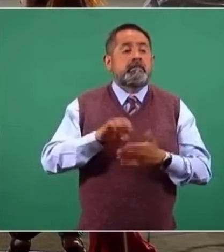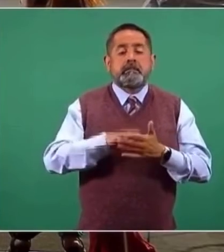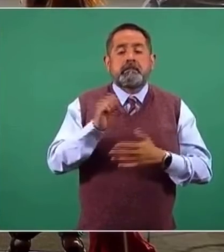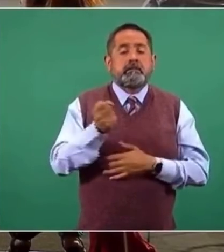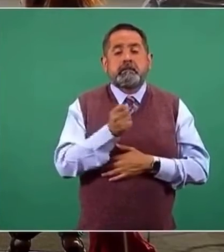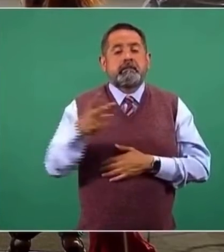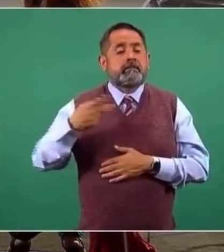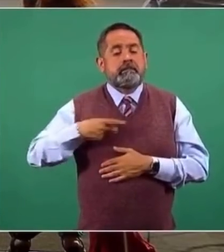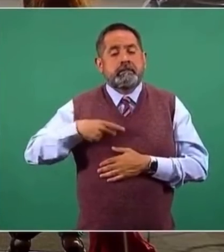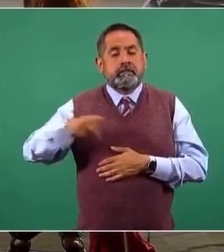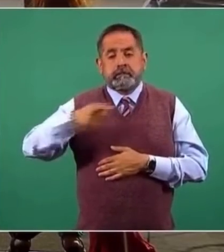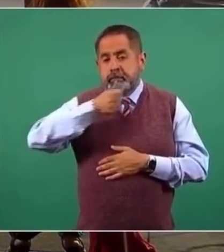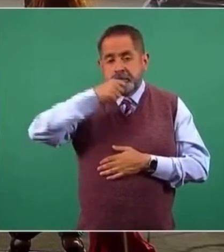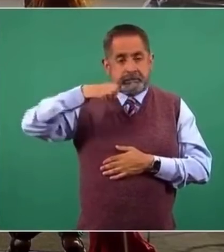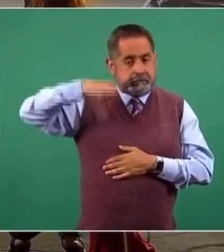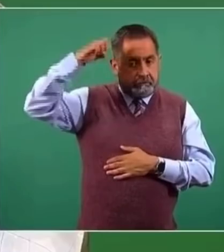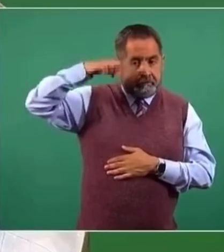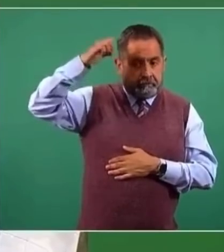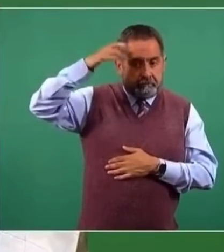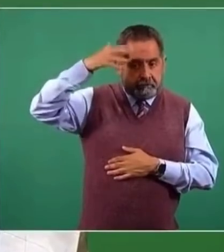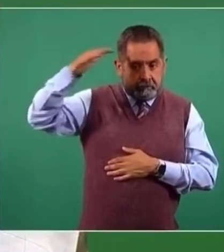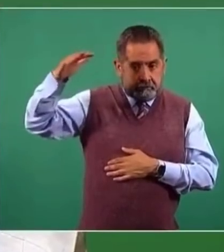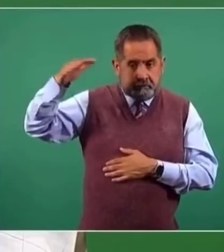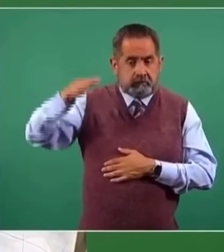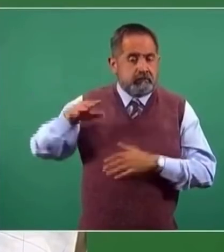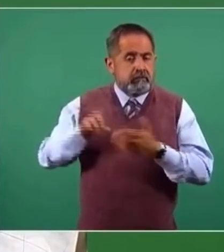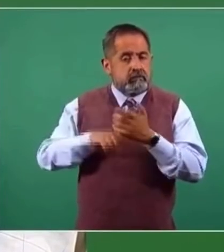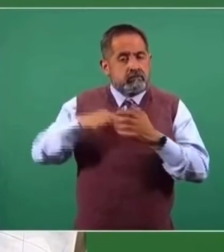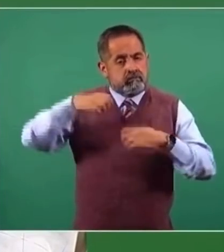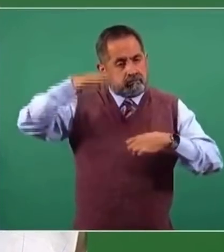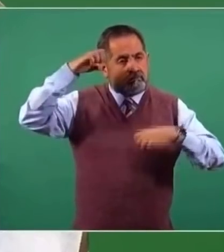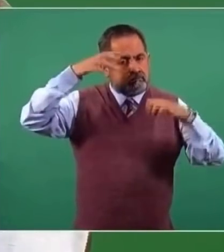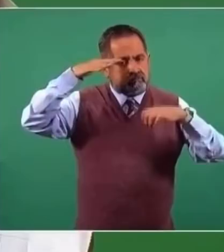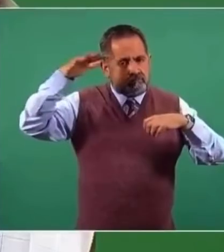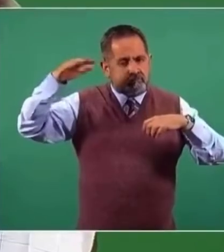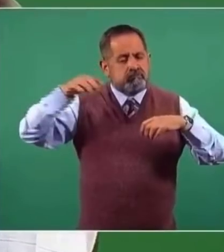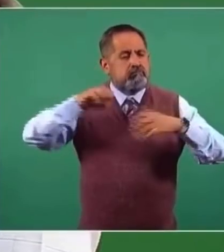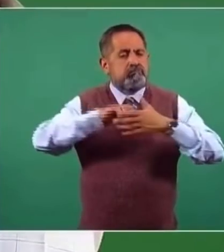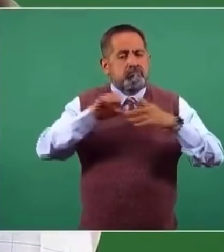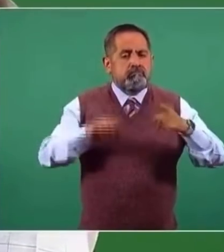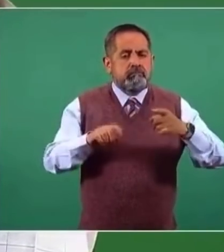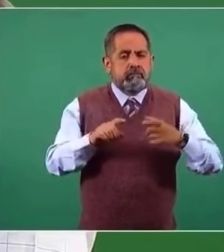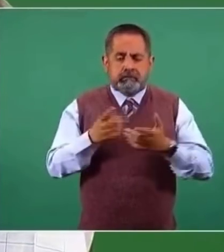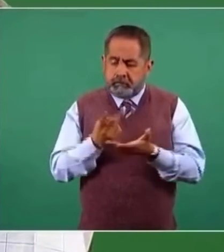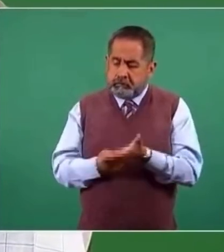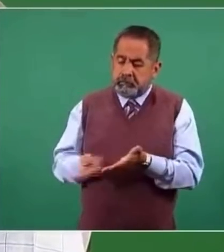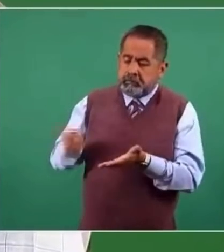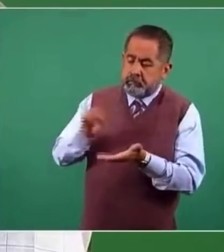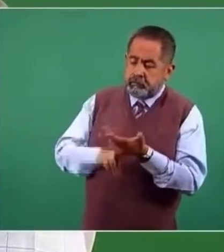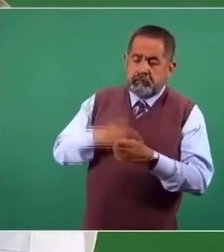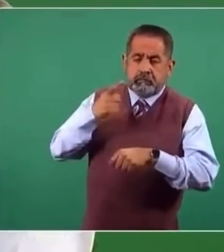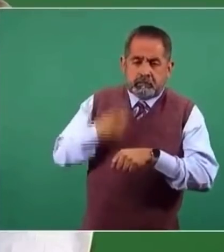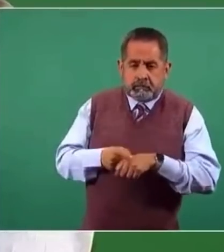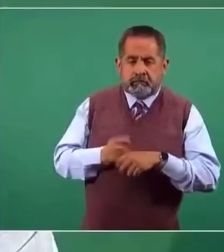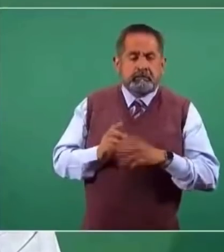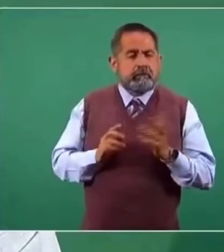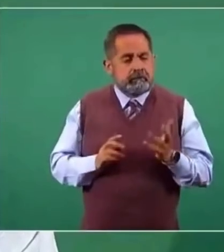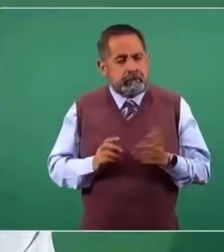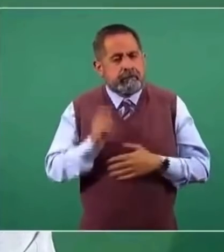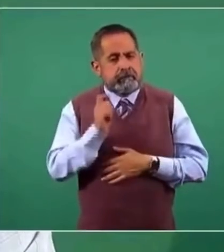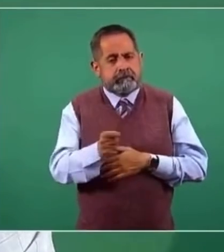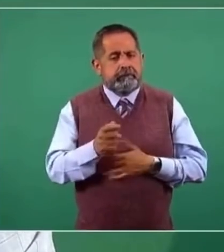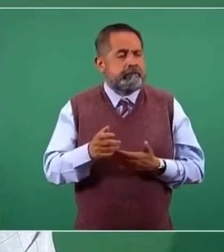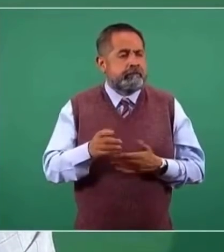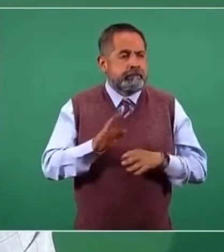personas adultas, inclusive las personas adultas mayores, las comorbilidades en su momento